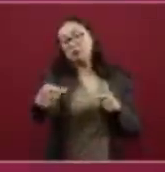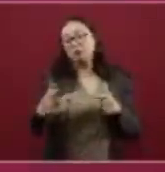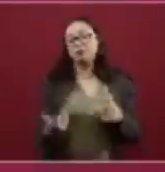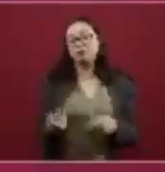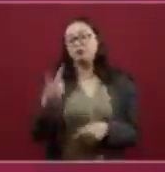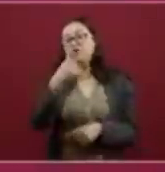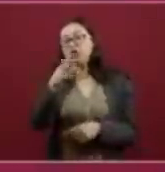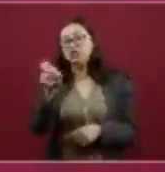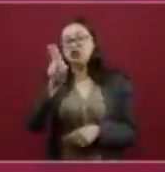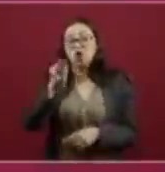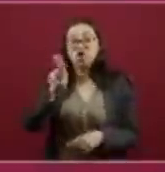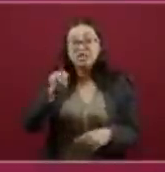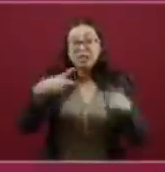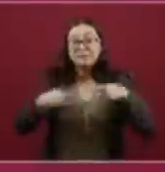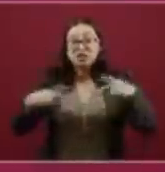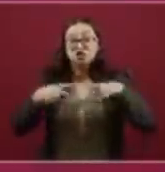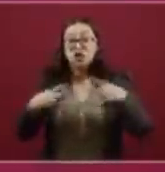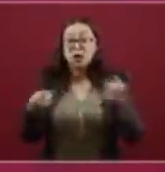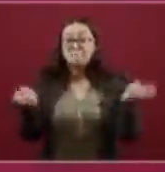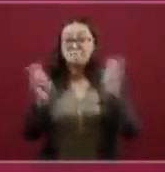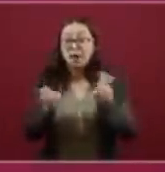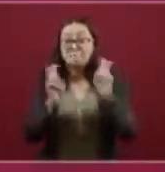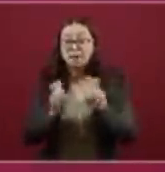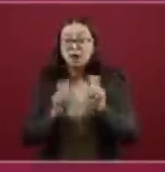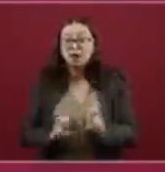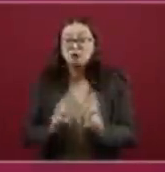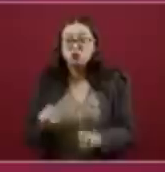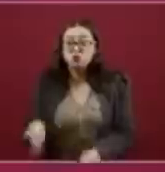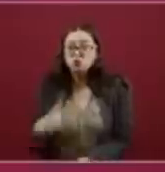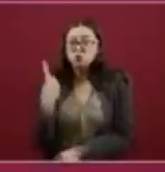280 pasajeros. Ir ahí,